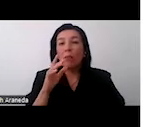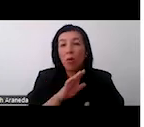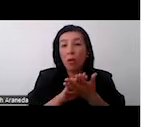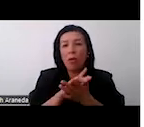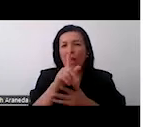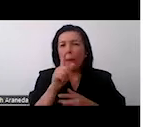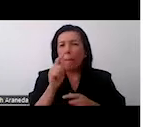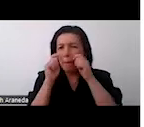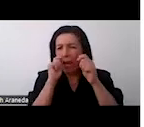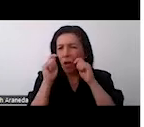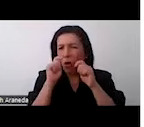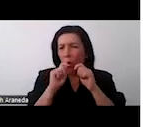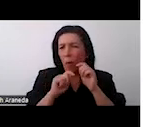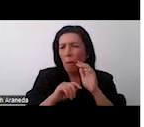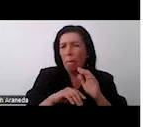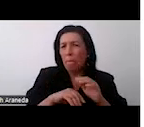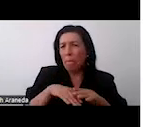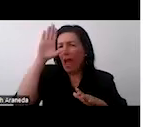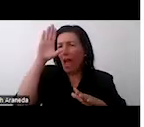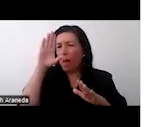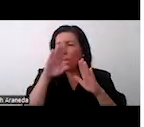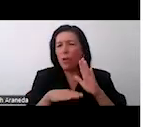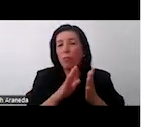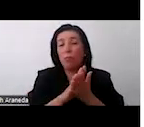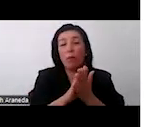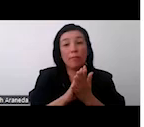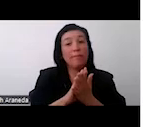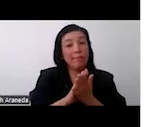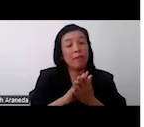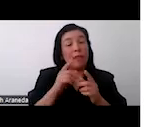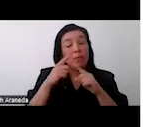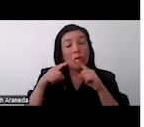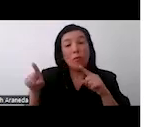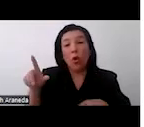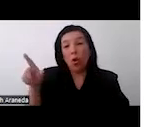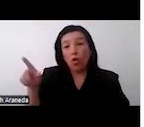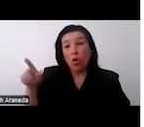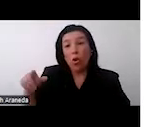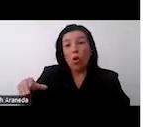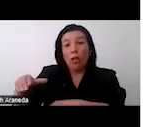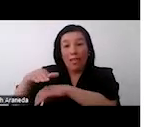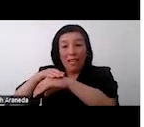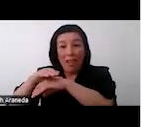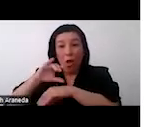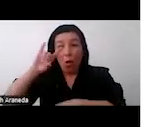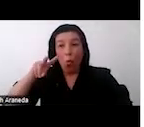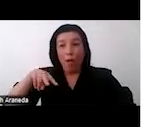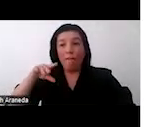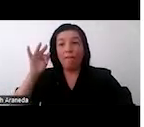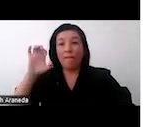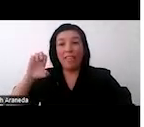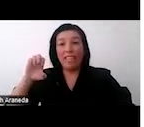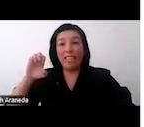menor. Pero hay otros, por ejemplo, como el picaflor de Juan Fernández, que está en peligro crítico de extinción. Y